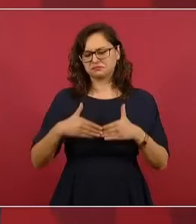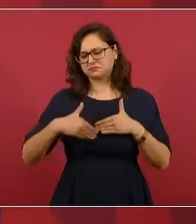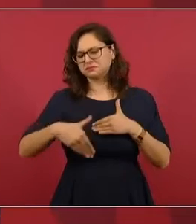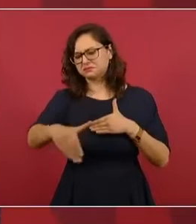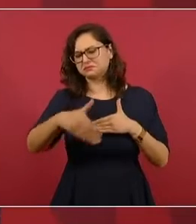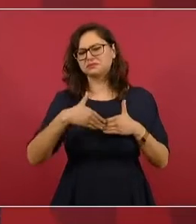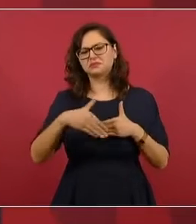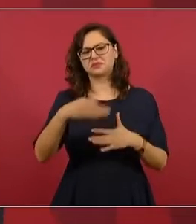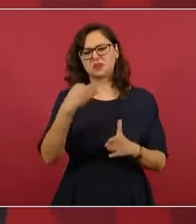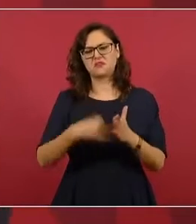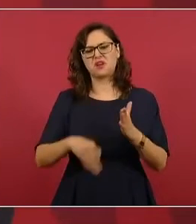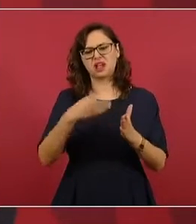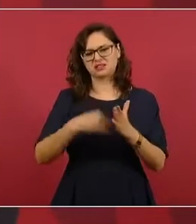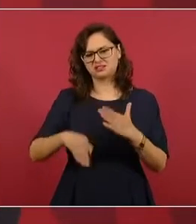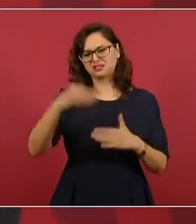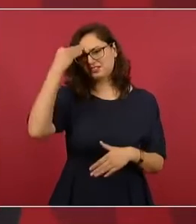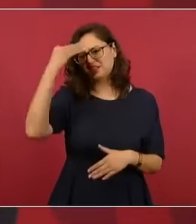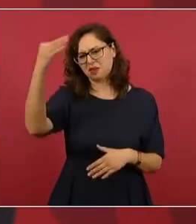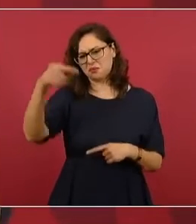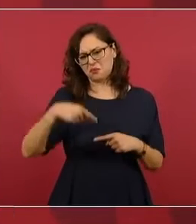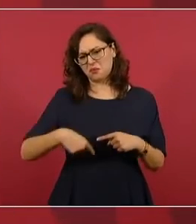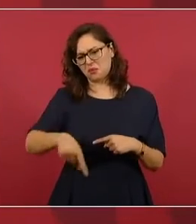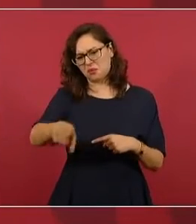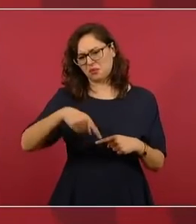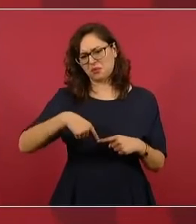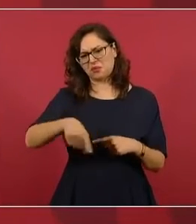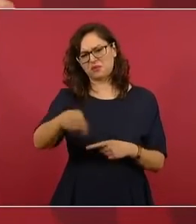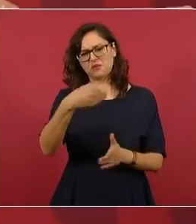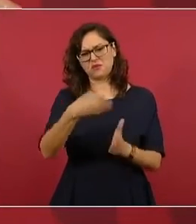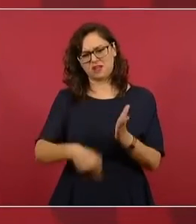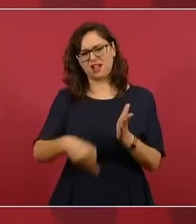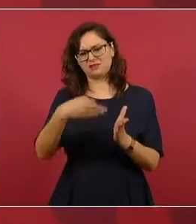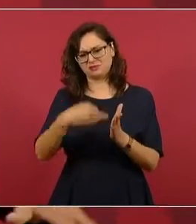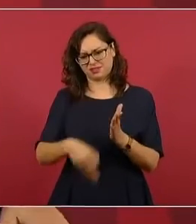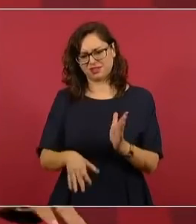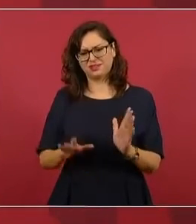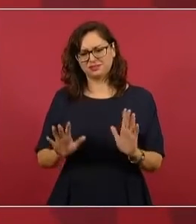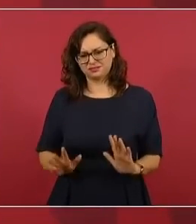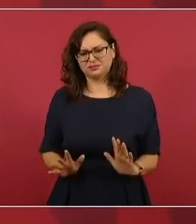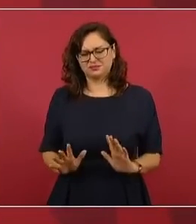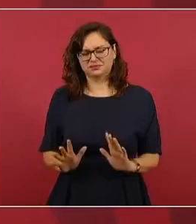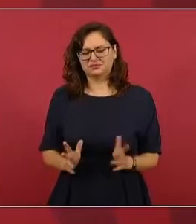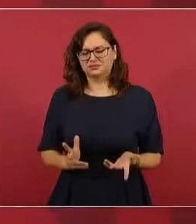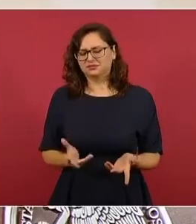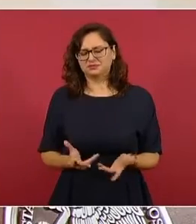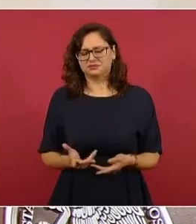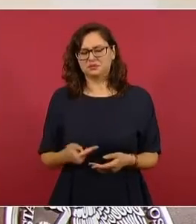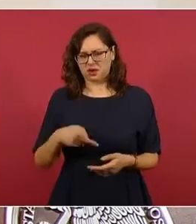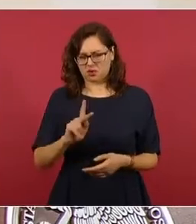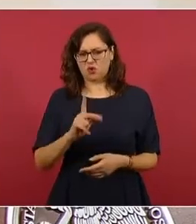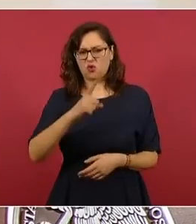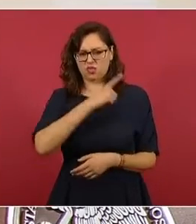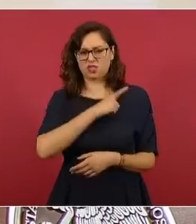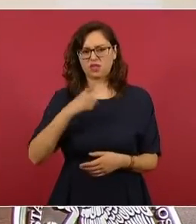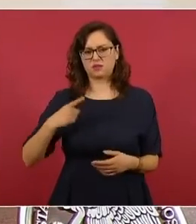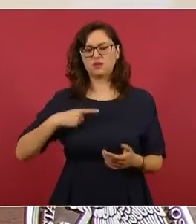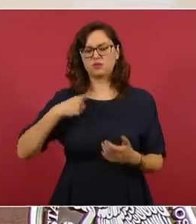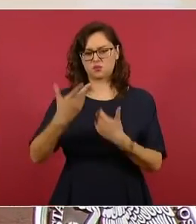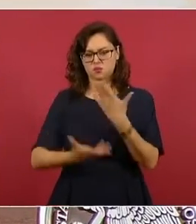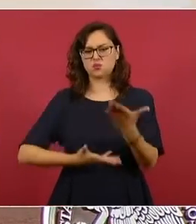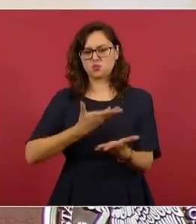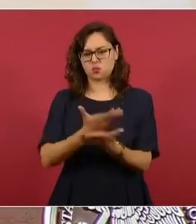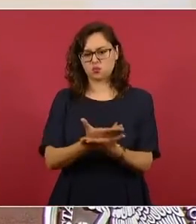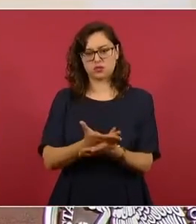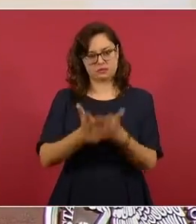poder atender este asunto, pero ya había que ponerlo en la mesa. Ya era el